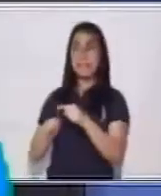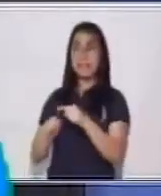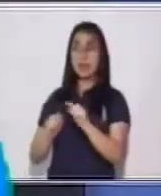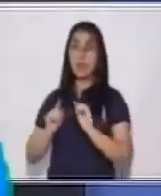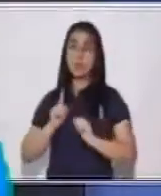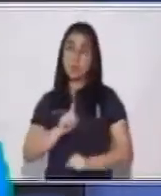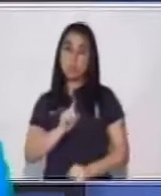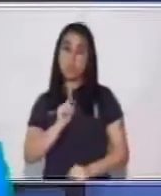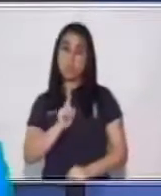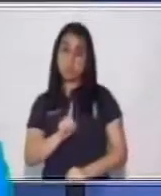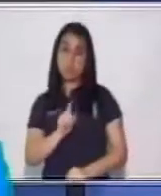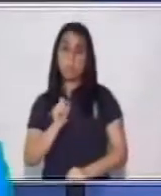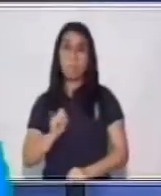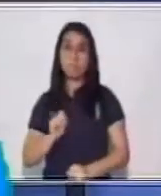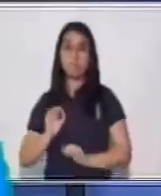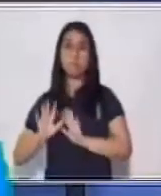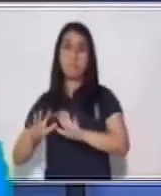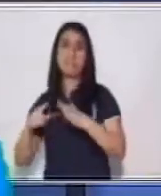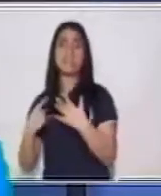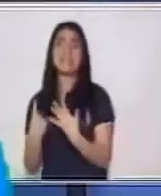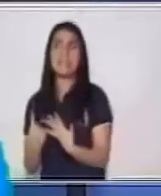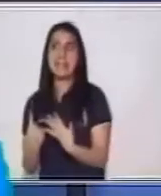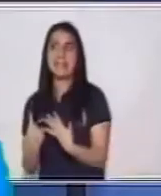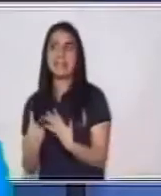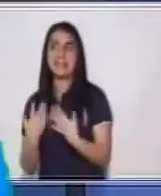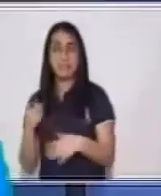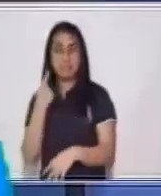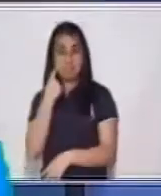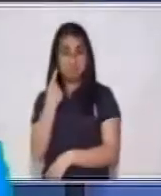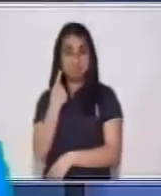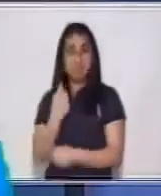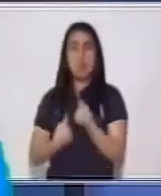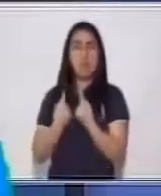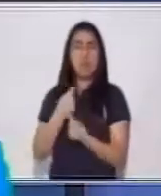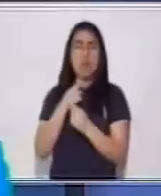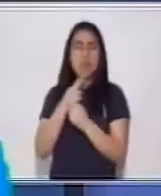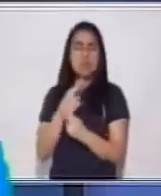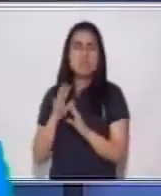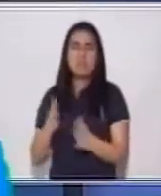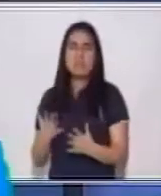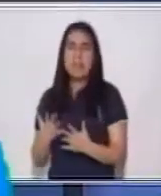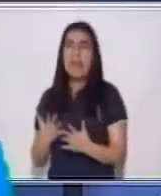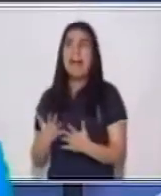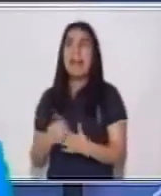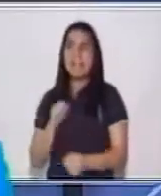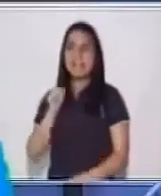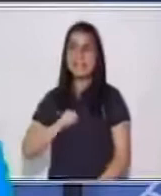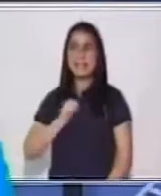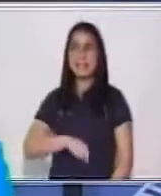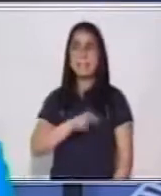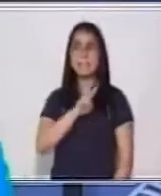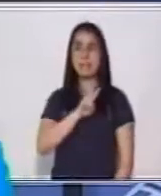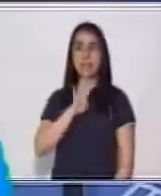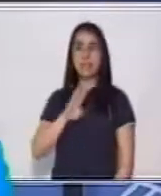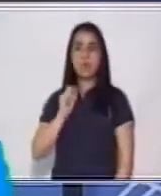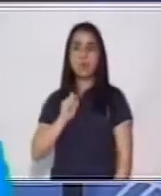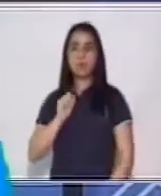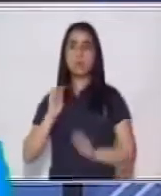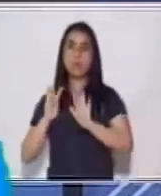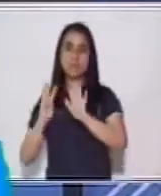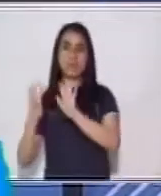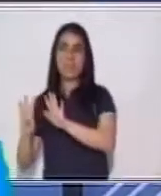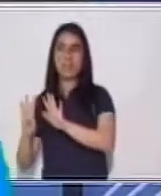ceiba, y la altura de la ceiba nos la da esta ecuación, x por la tangente de